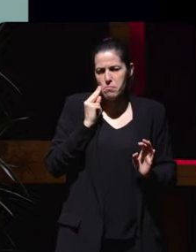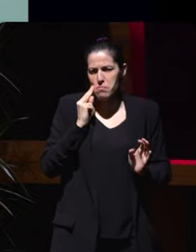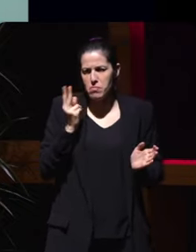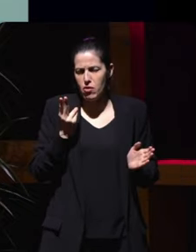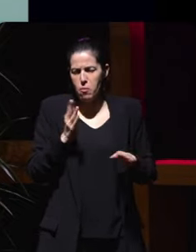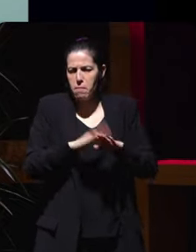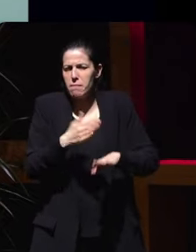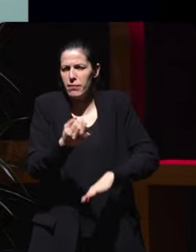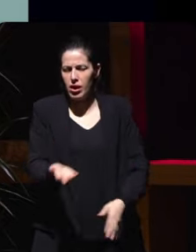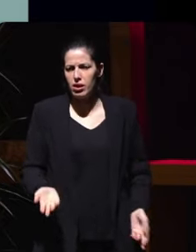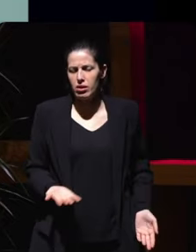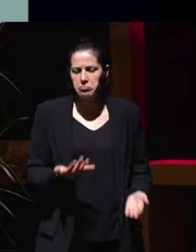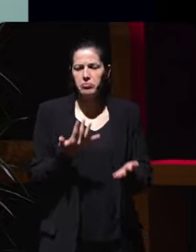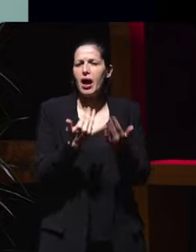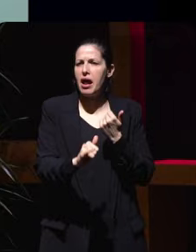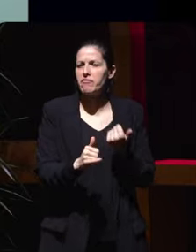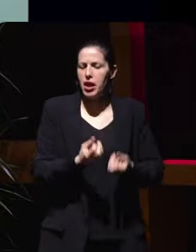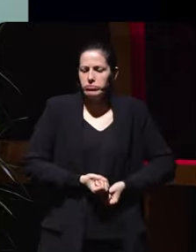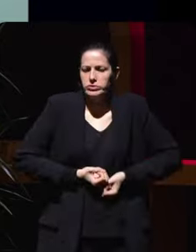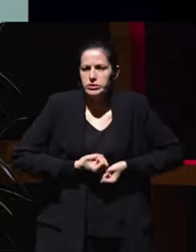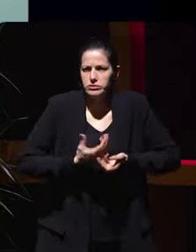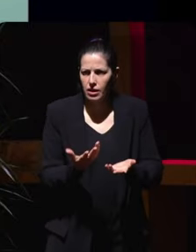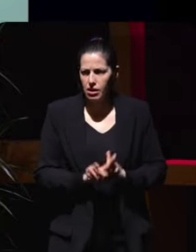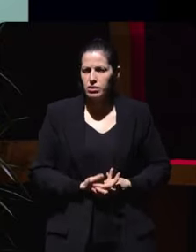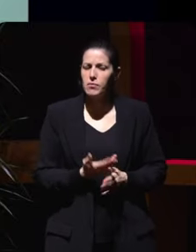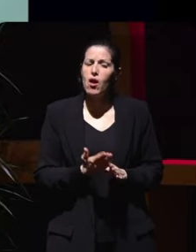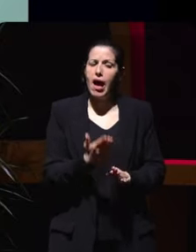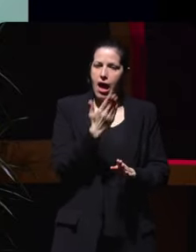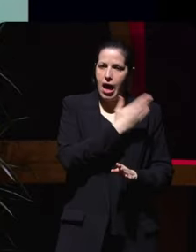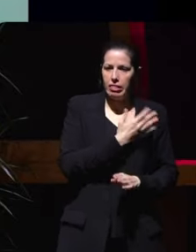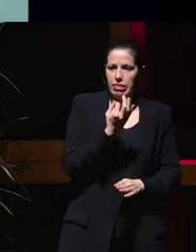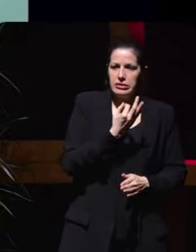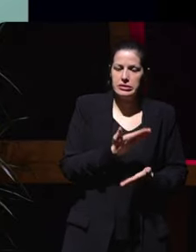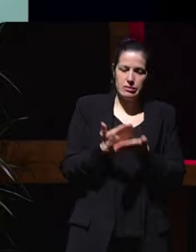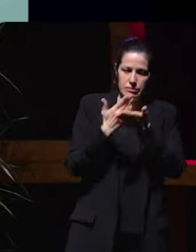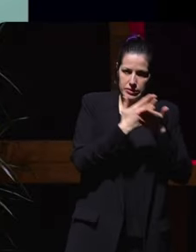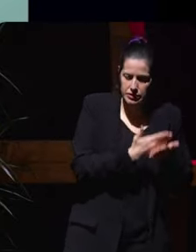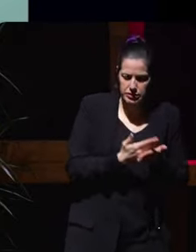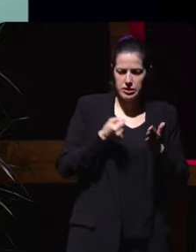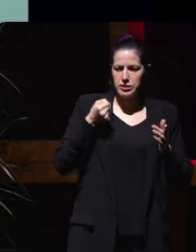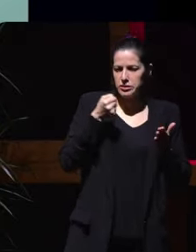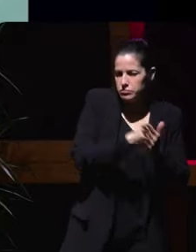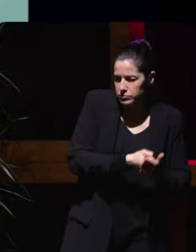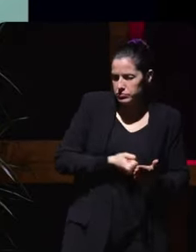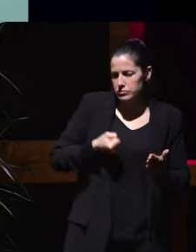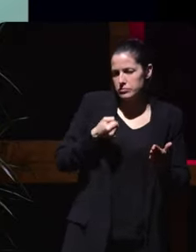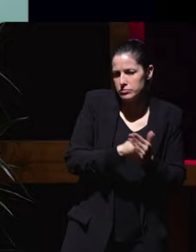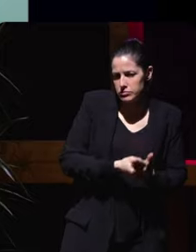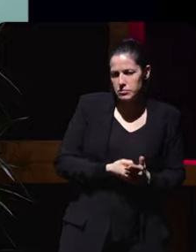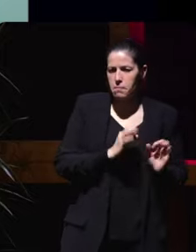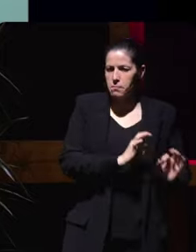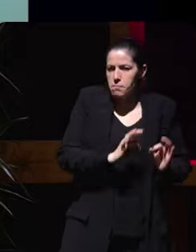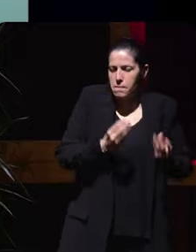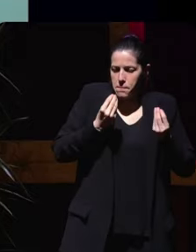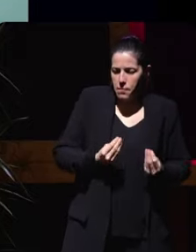Al final, eso termina por salir. Pero hay que estudiar mucho, y hay que ser perseverante, y hay que ser constante, y hay que prepararse muy bien. Eso